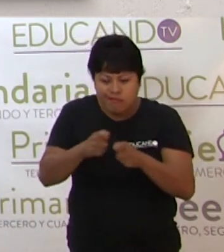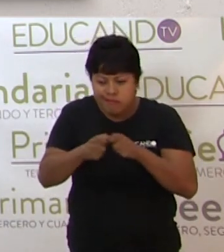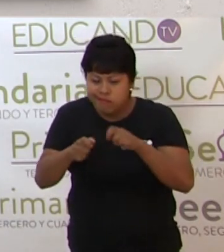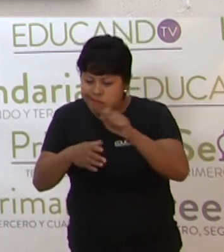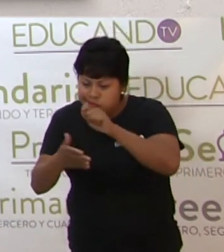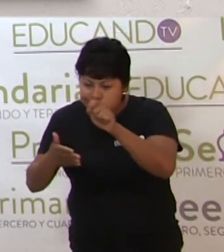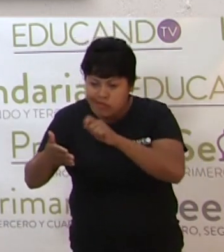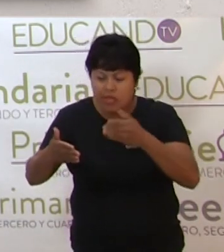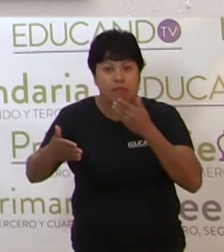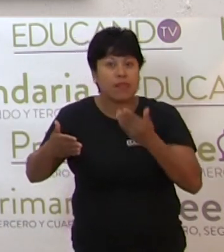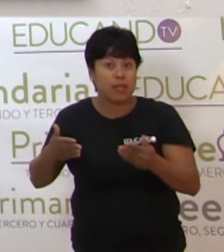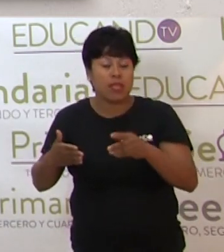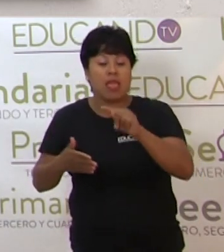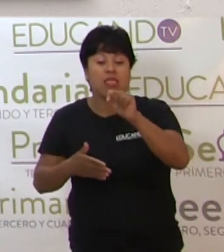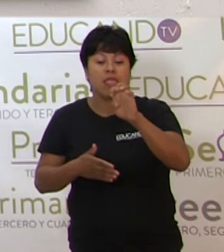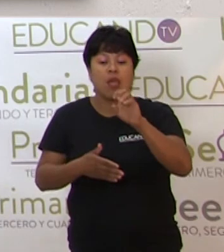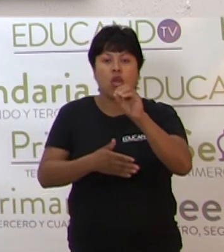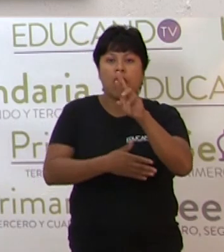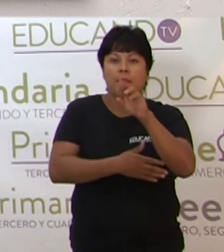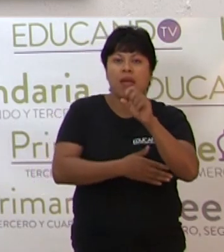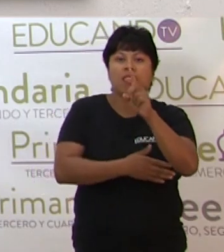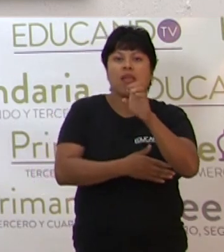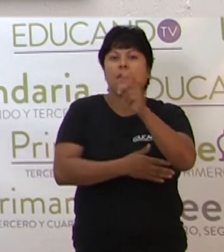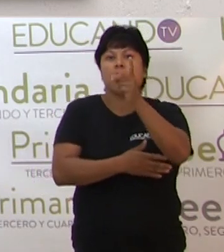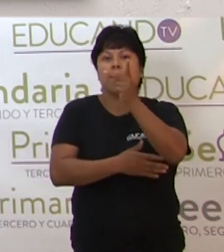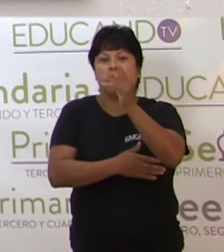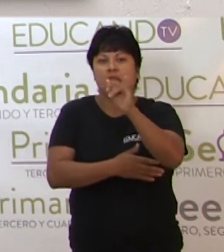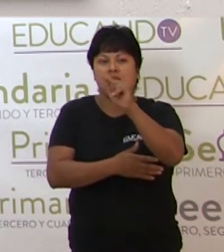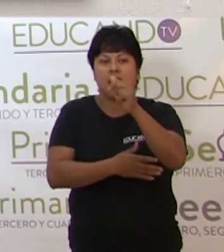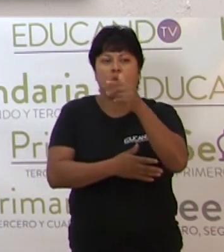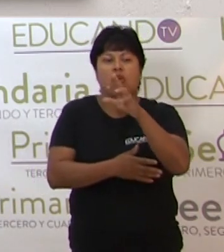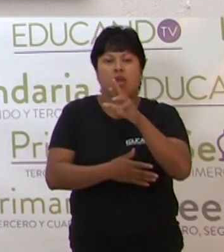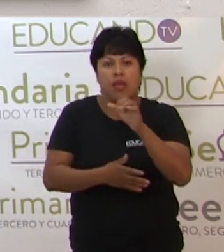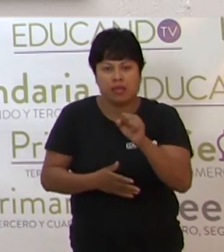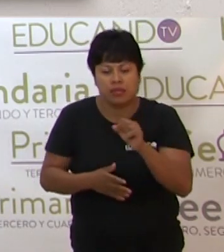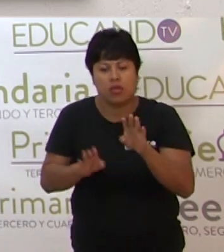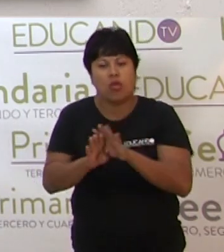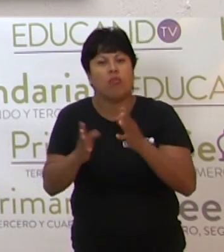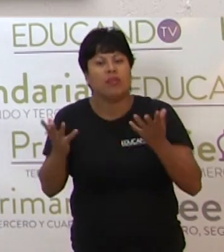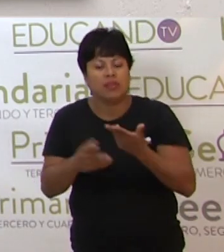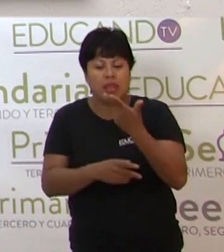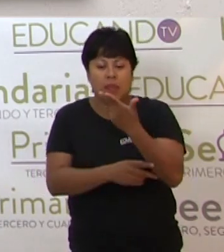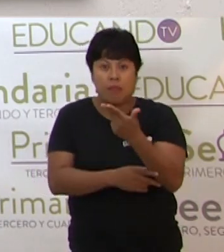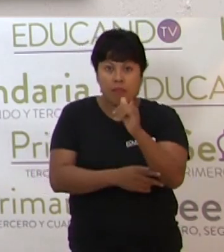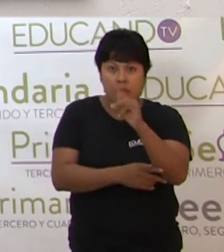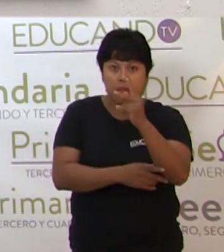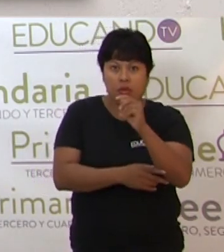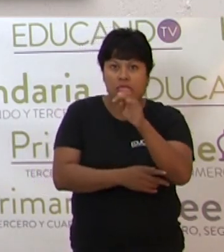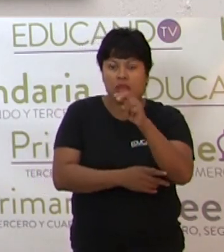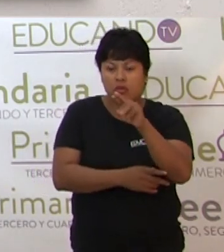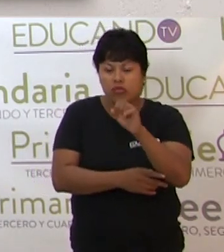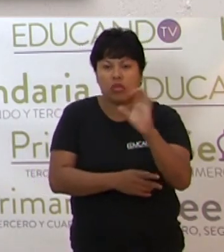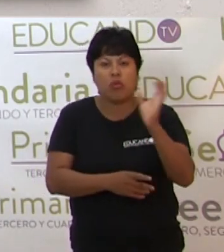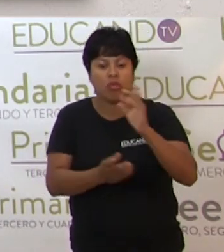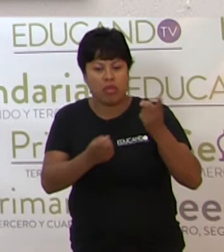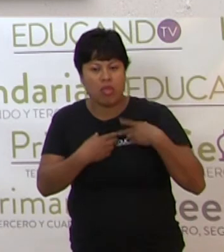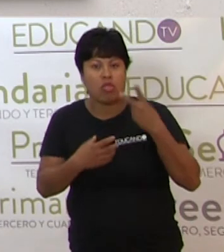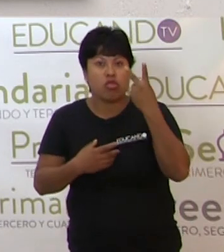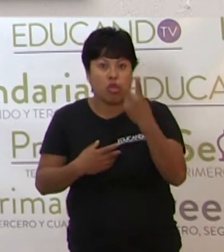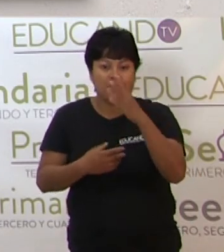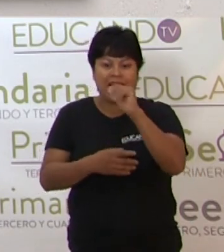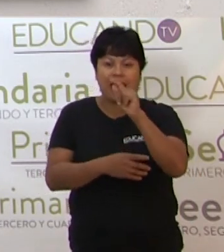bien el teorema de Pitágoras. Cómo calcular la hipotenusa cuando nos dan los dos